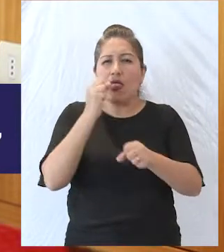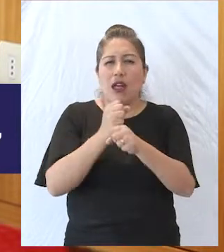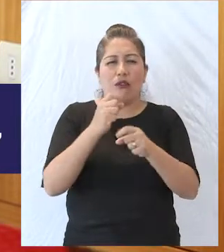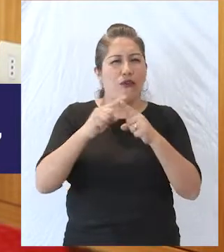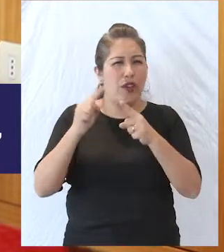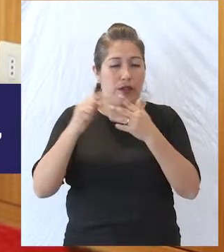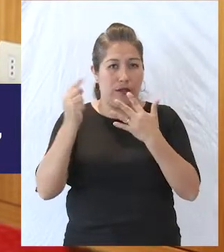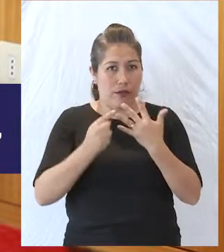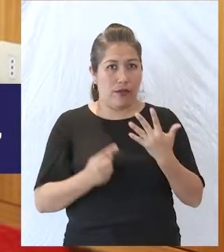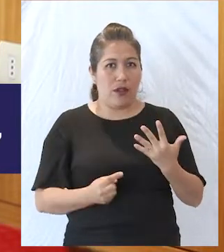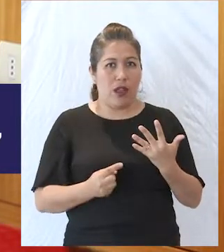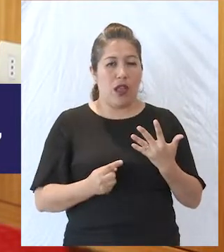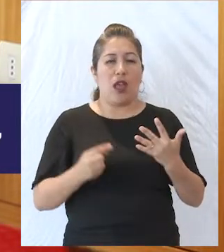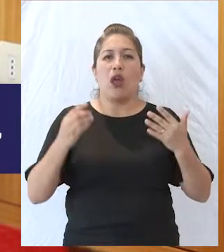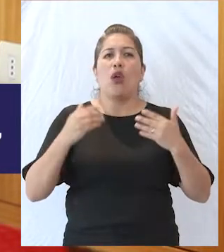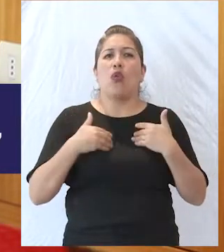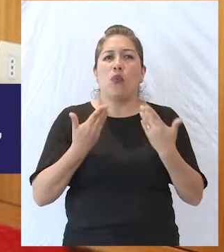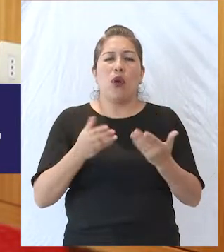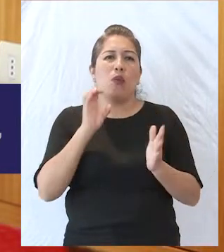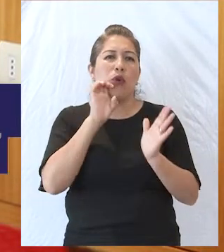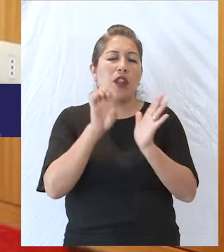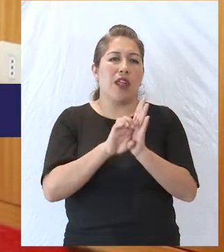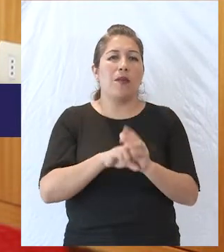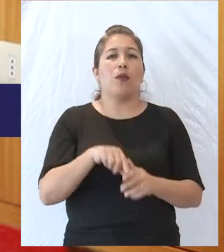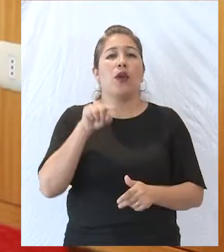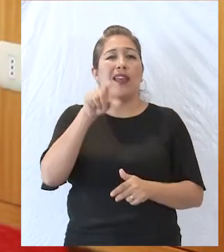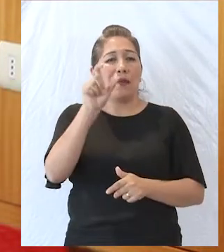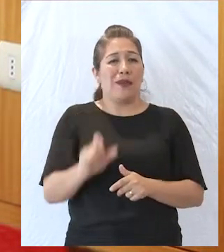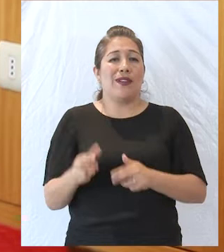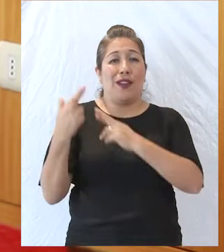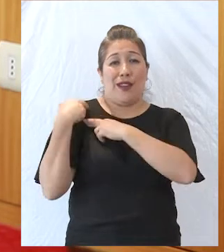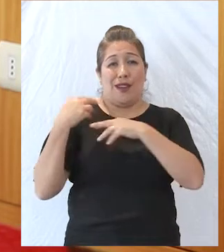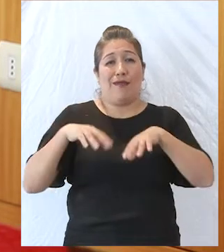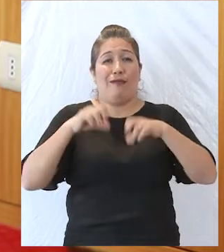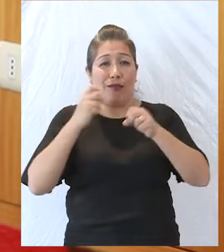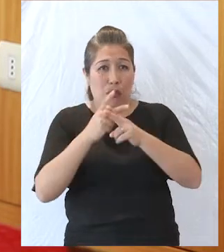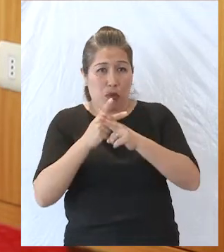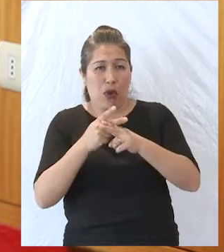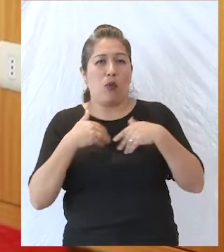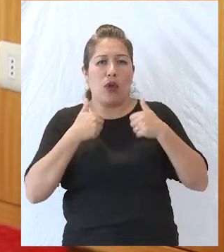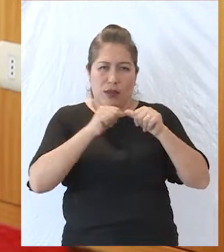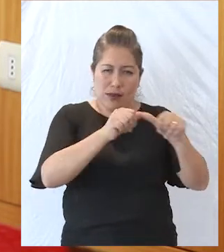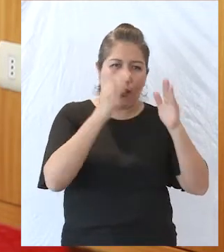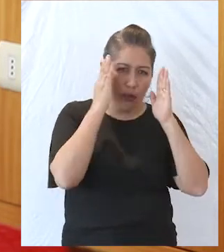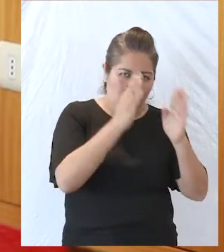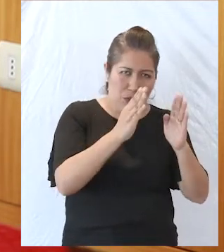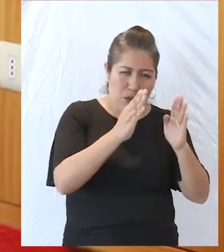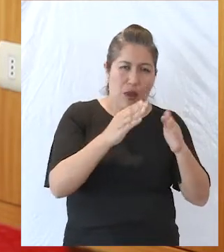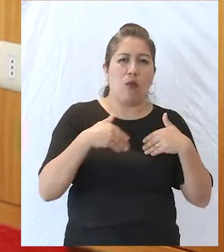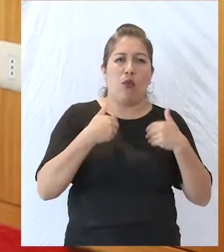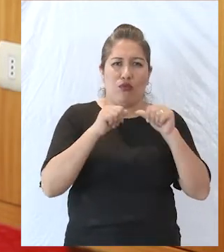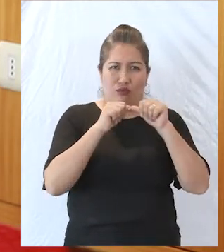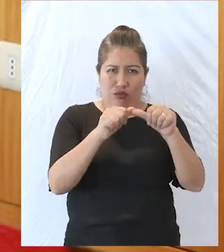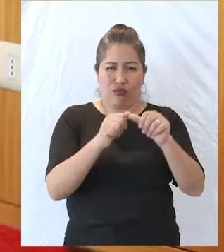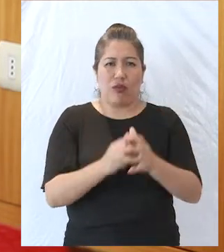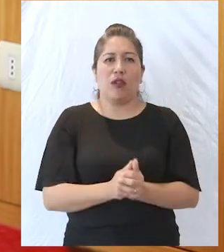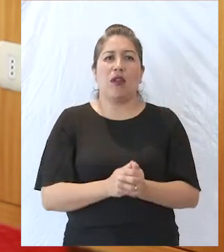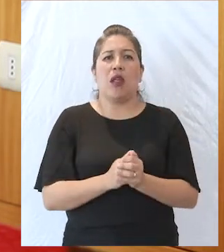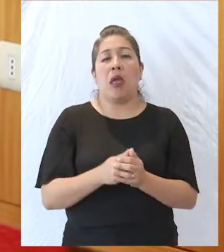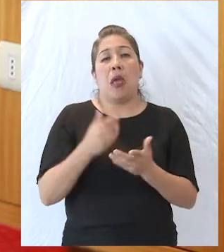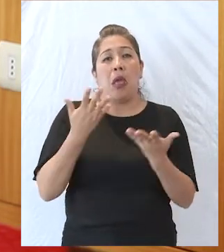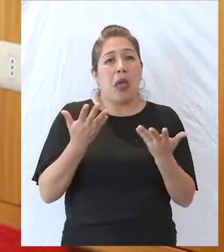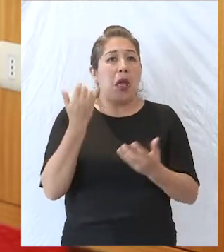que no puedan descuidar la labor de cuidado de la persona con discapacidad, pero a la vez puedan tener un acceso al empleo mediante el sistema